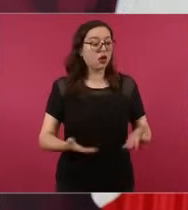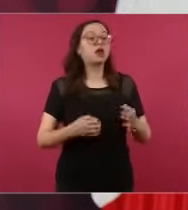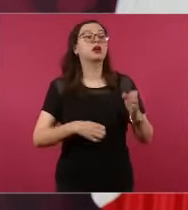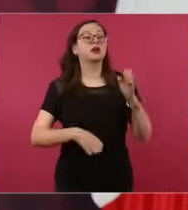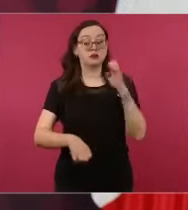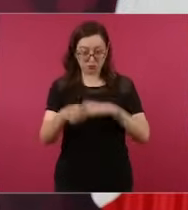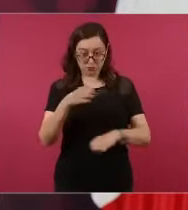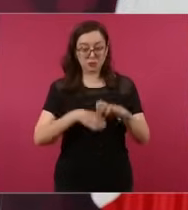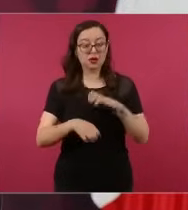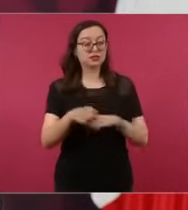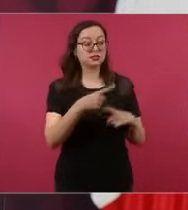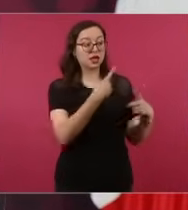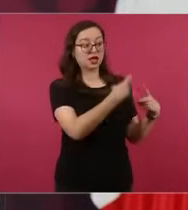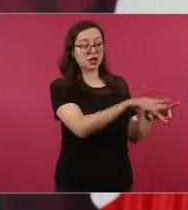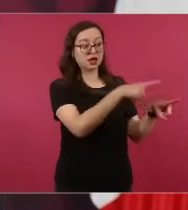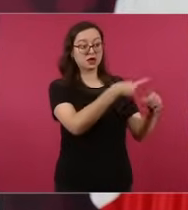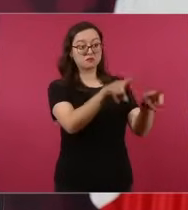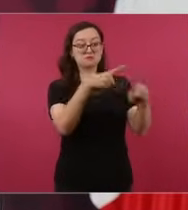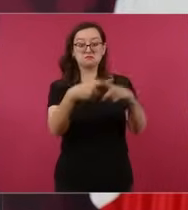muy contentos,